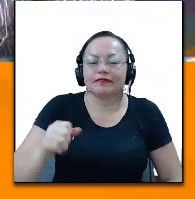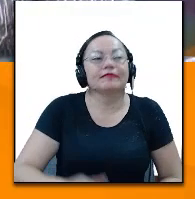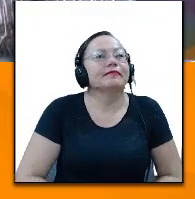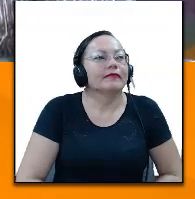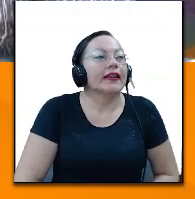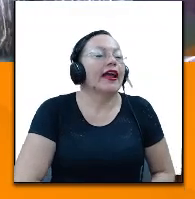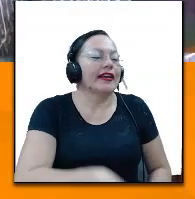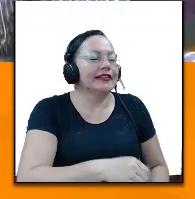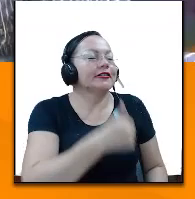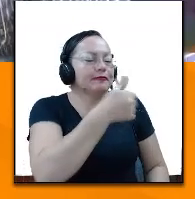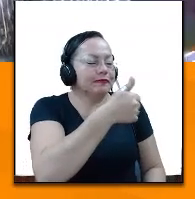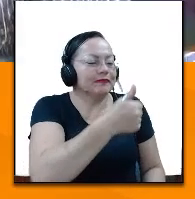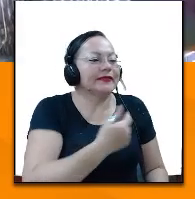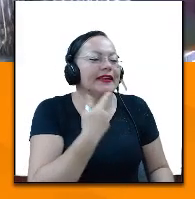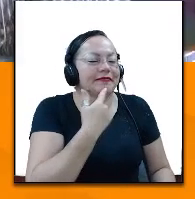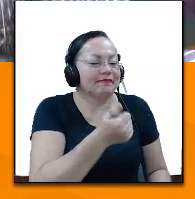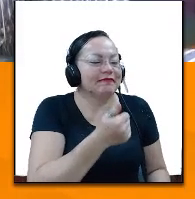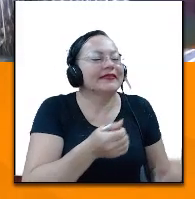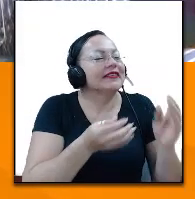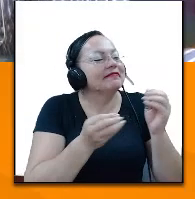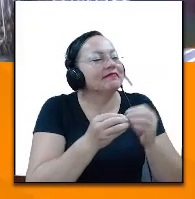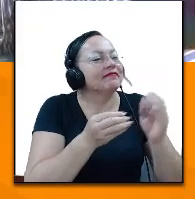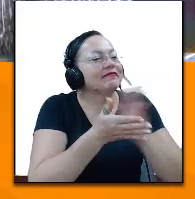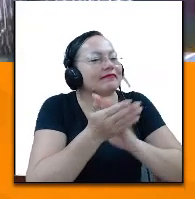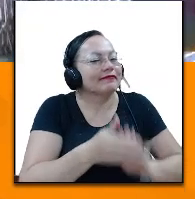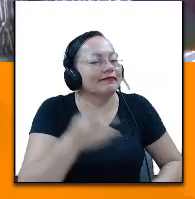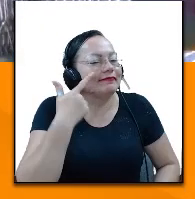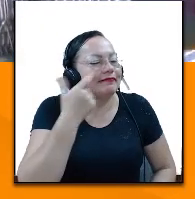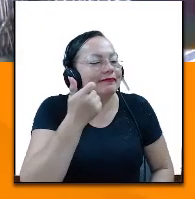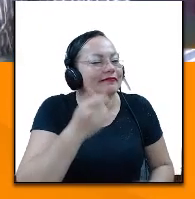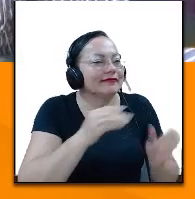qué bueno que estemos sabiendo llevar